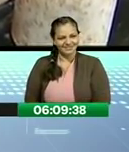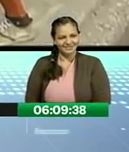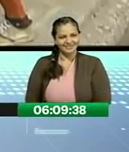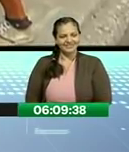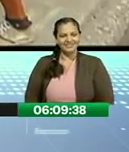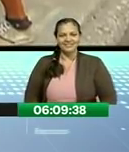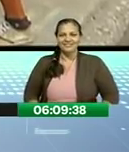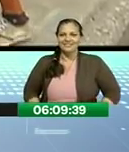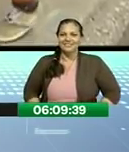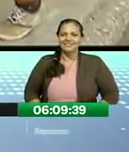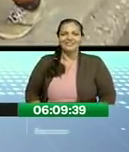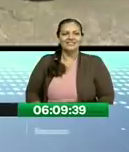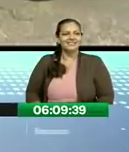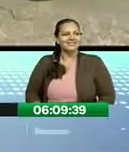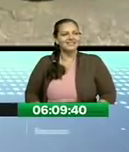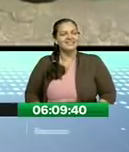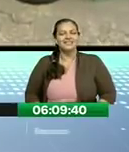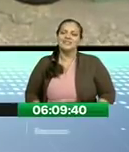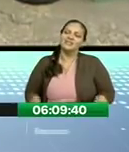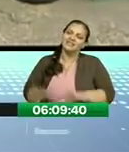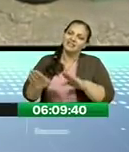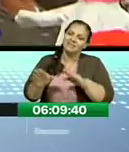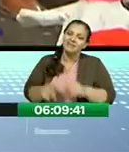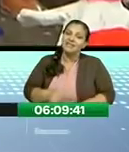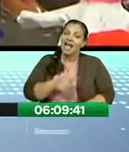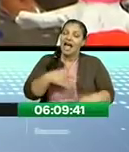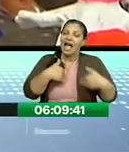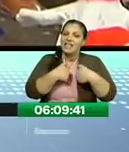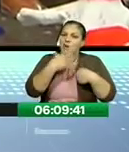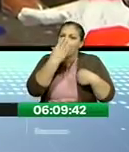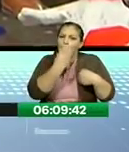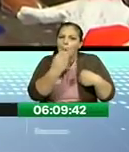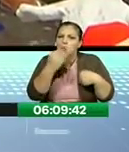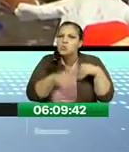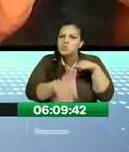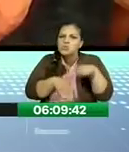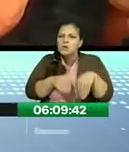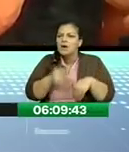conseguirlo, pero te lo sigue. Costa, ¿no? Eso es lo que quiere. Y tú te pones necio, es que